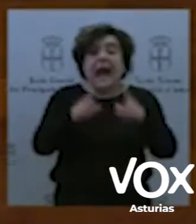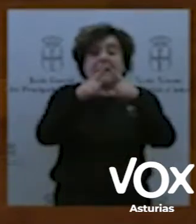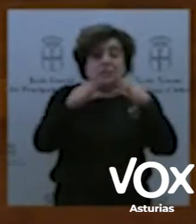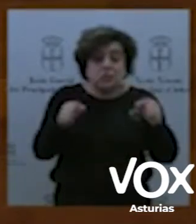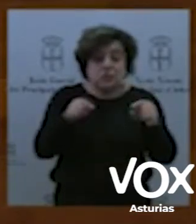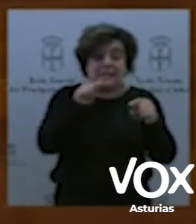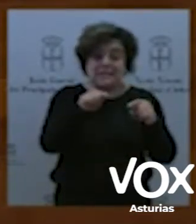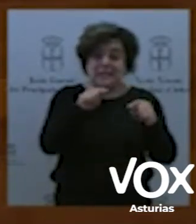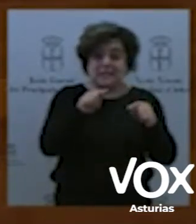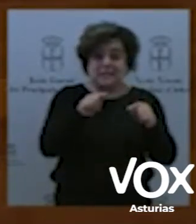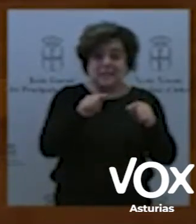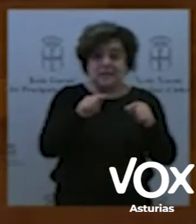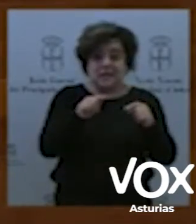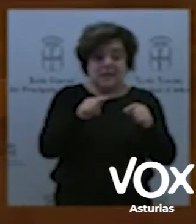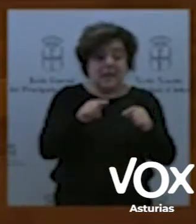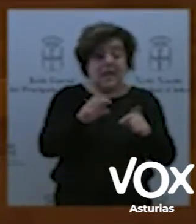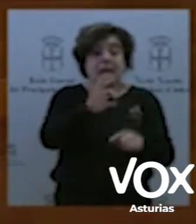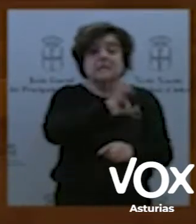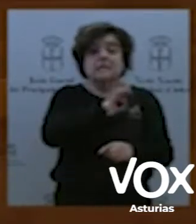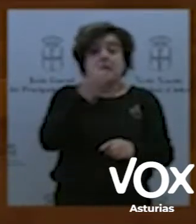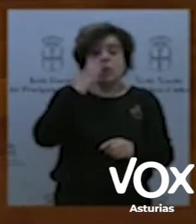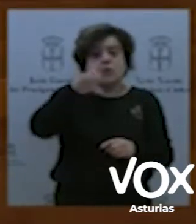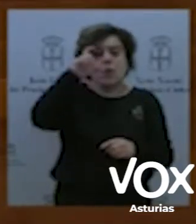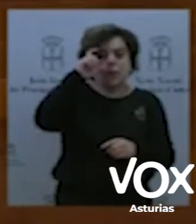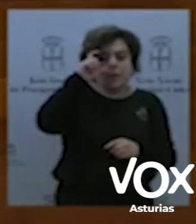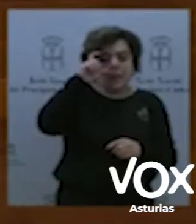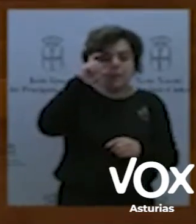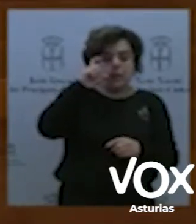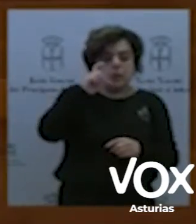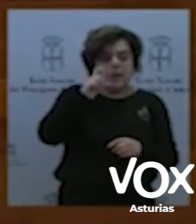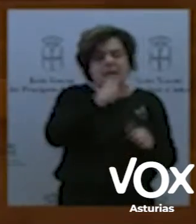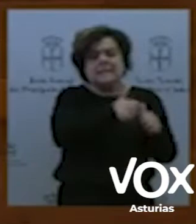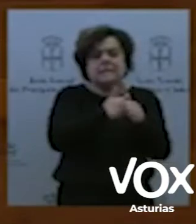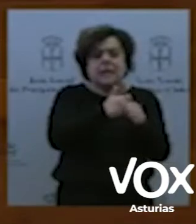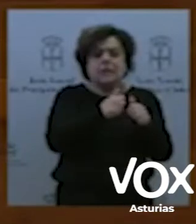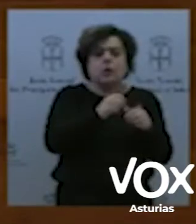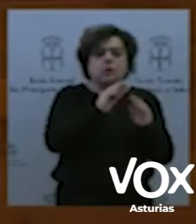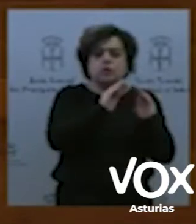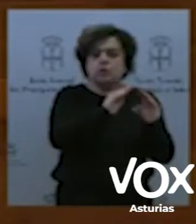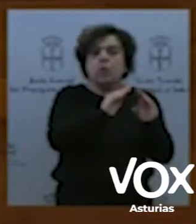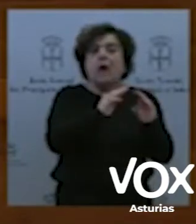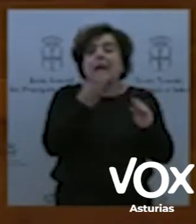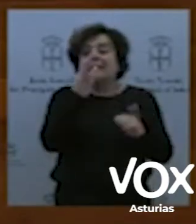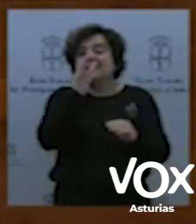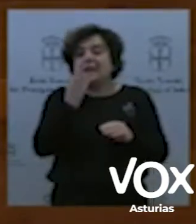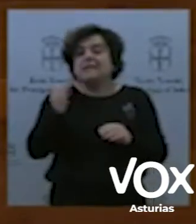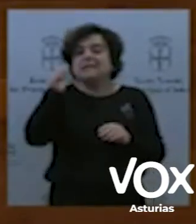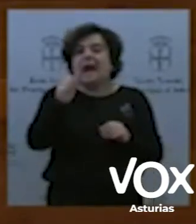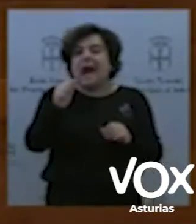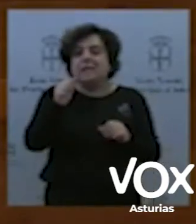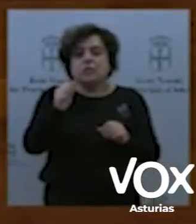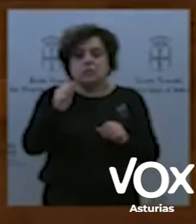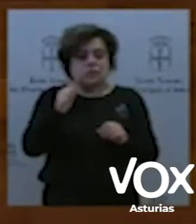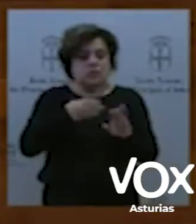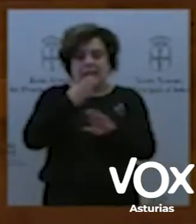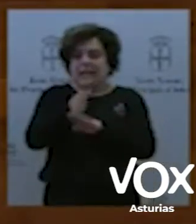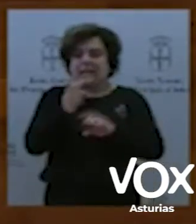han pasado y no han pisado en 3 años, y a la que este dictamen no es que vaya a llegar tarde, no, es